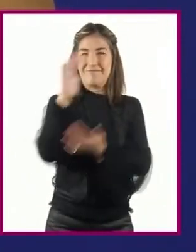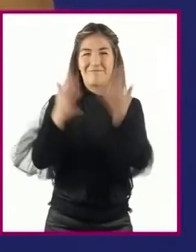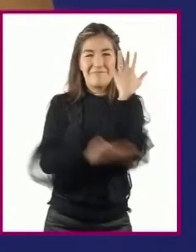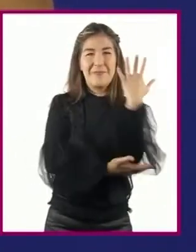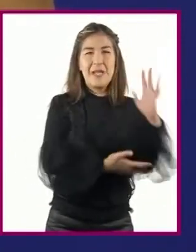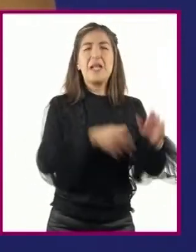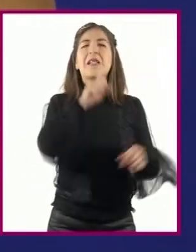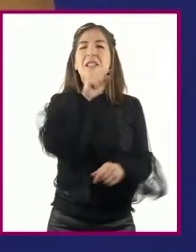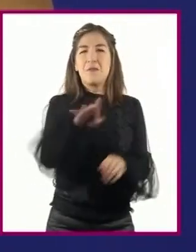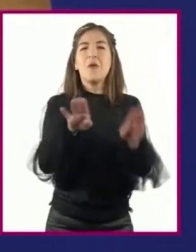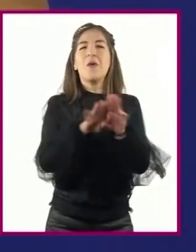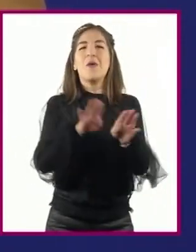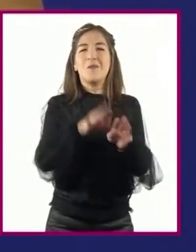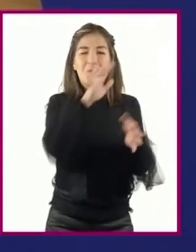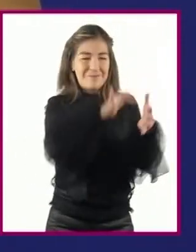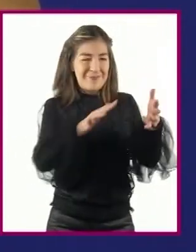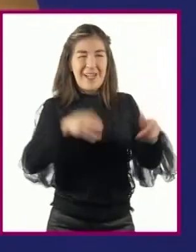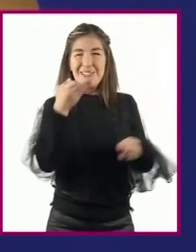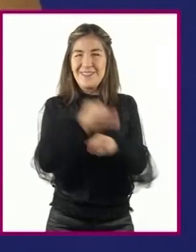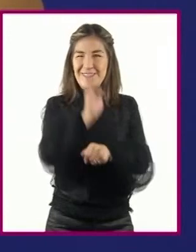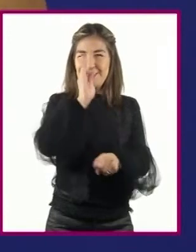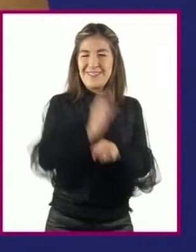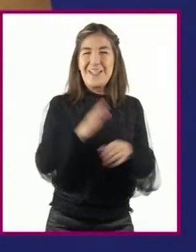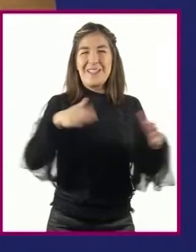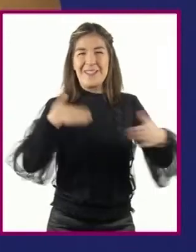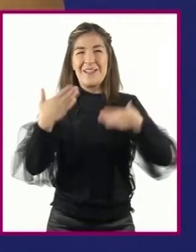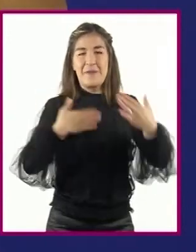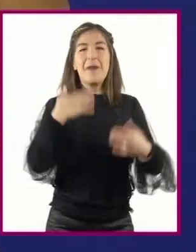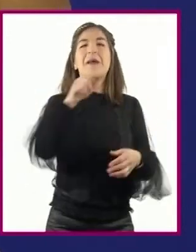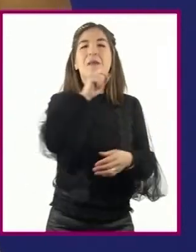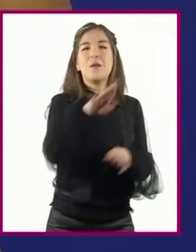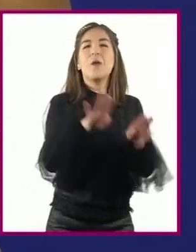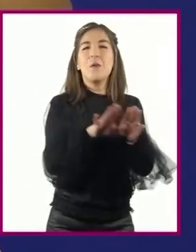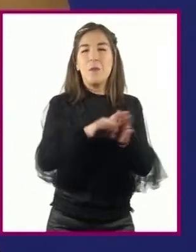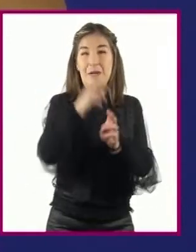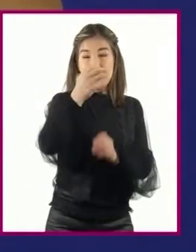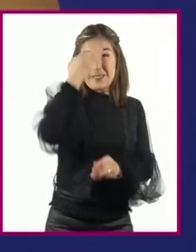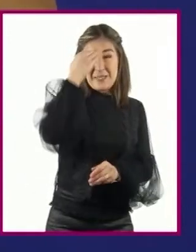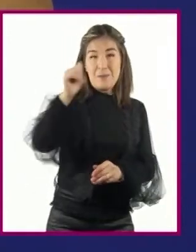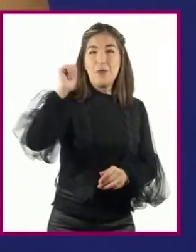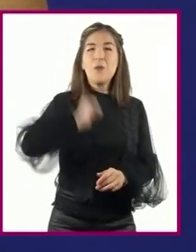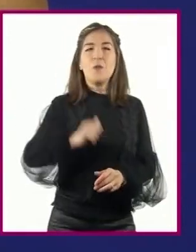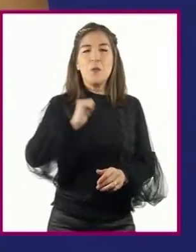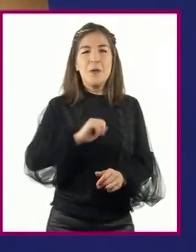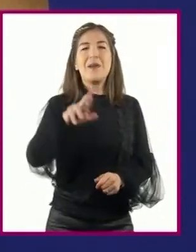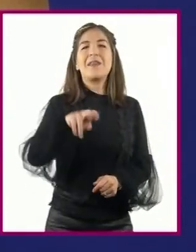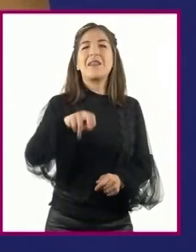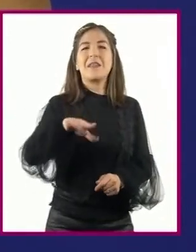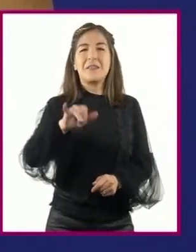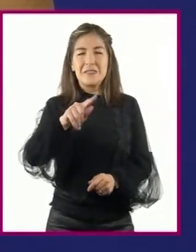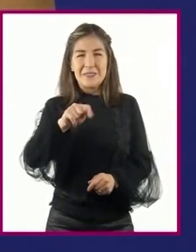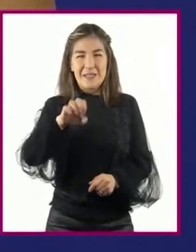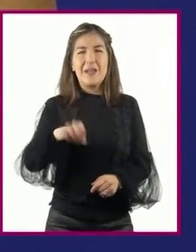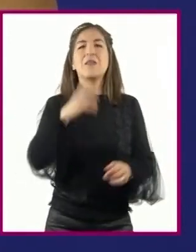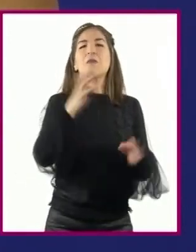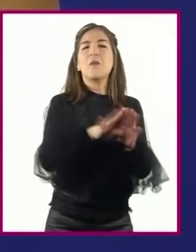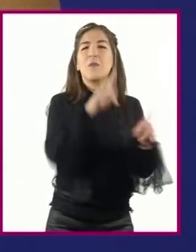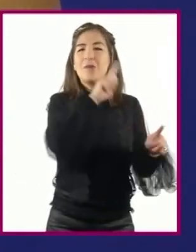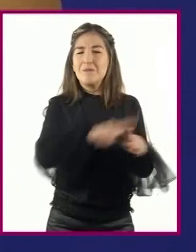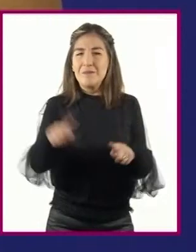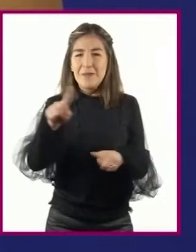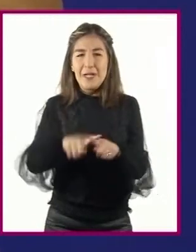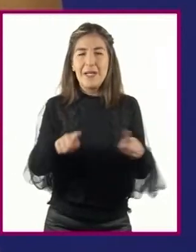una comedia muy divertida, nos recuerda que las obras renacentistas pueden ser muy diversas,